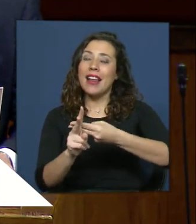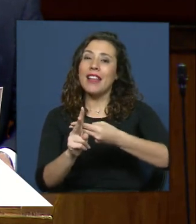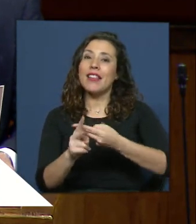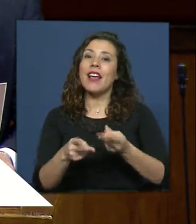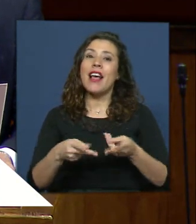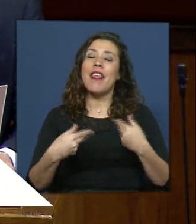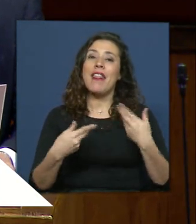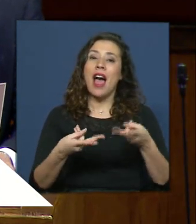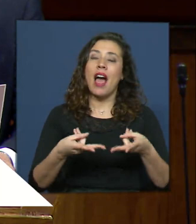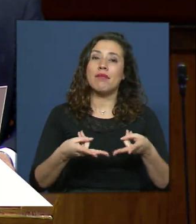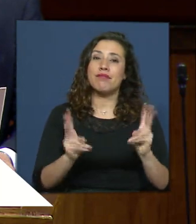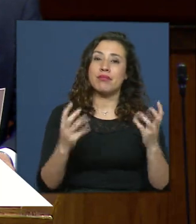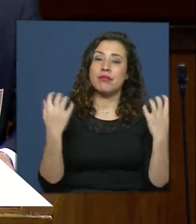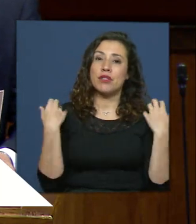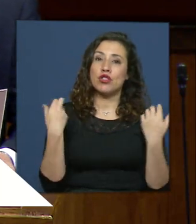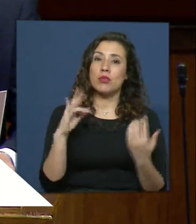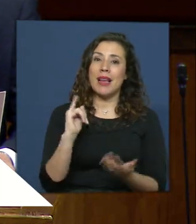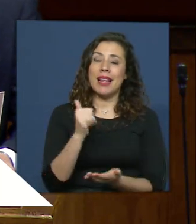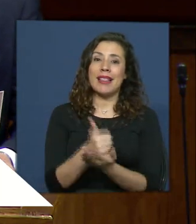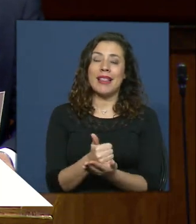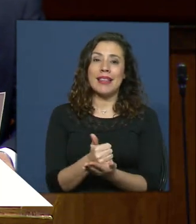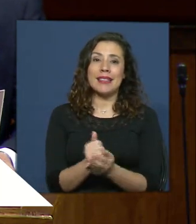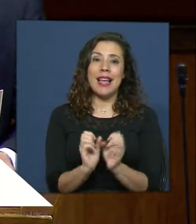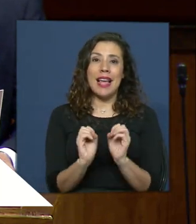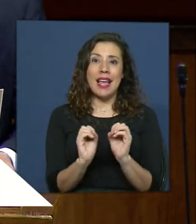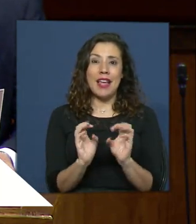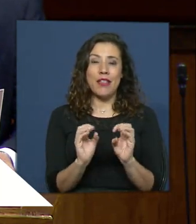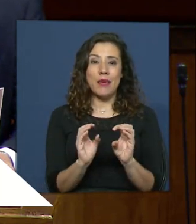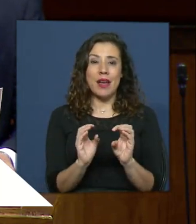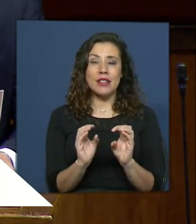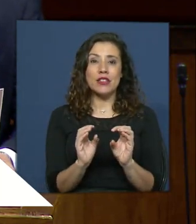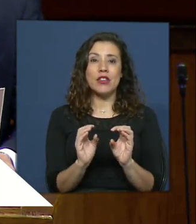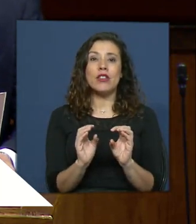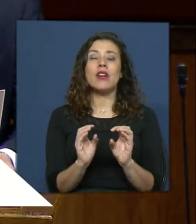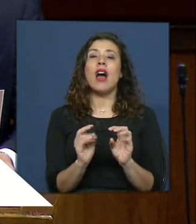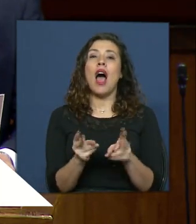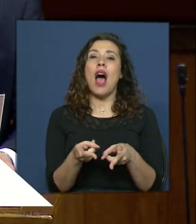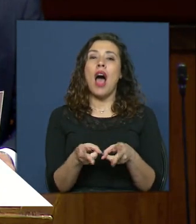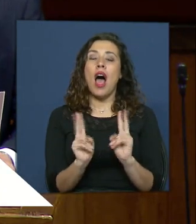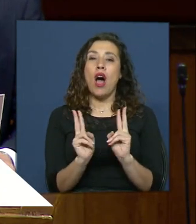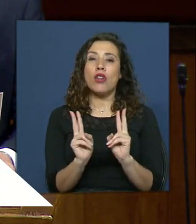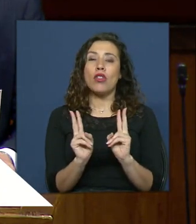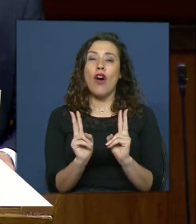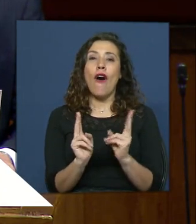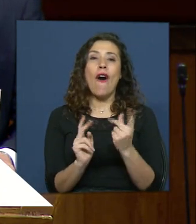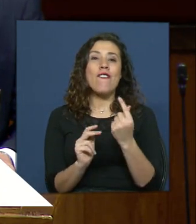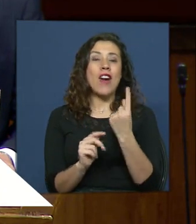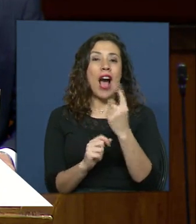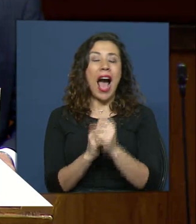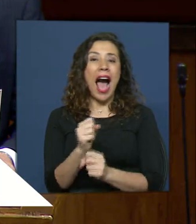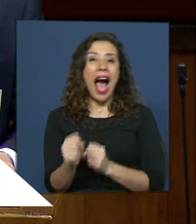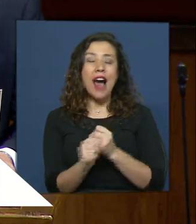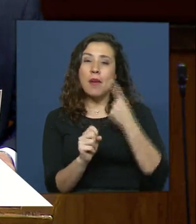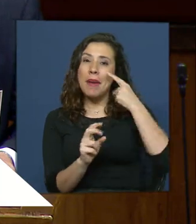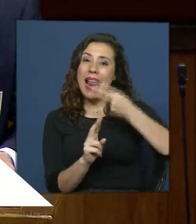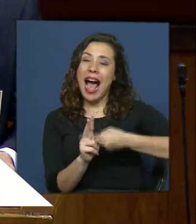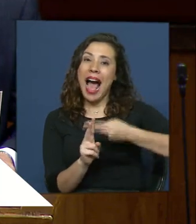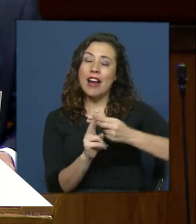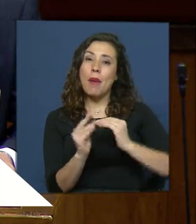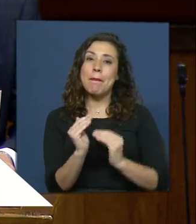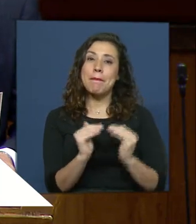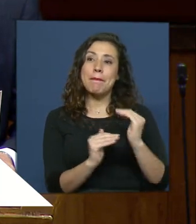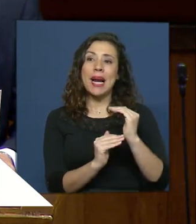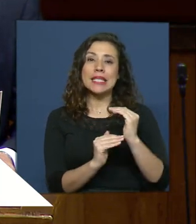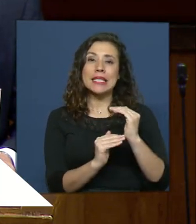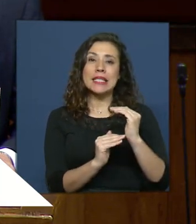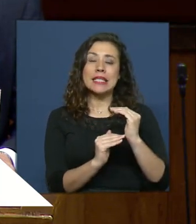la facultad a la Superintendencia de Educación de autorizar un valor anual de arriendo